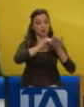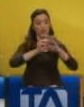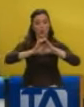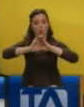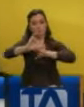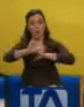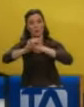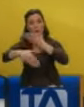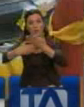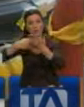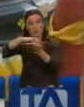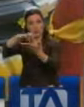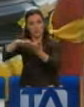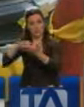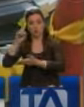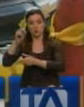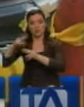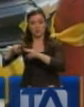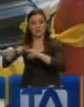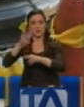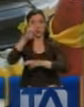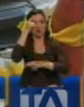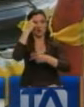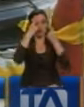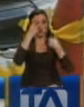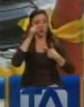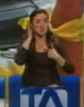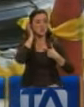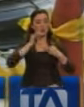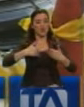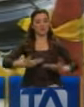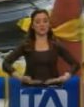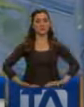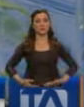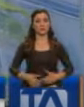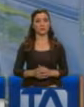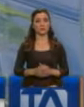como saldo cuatro heridos, entre ellos una mujer en estado de gestación.